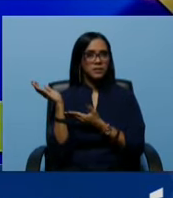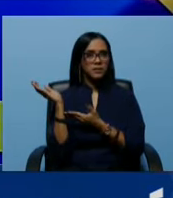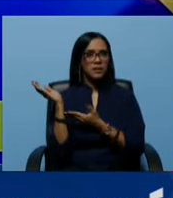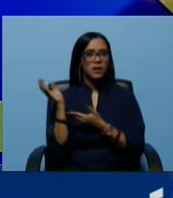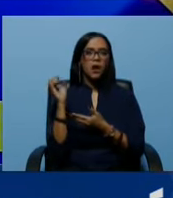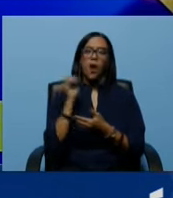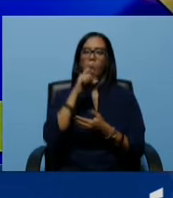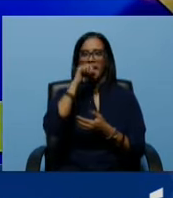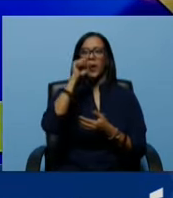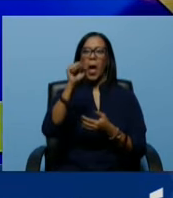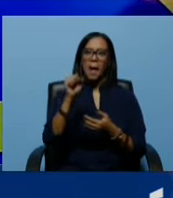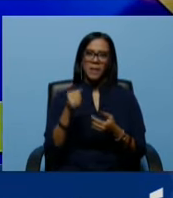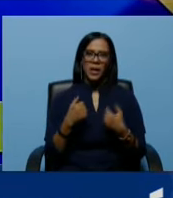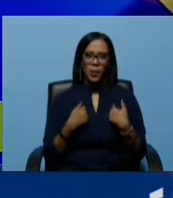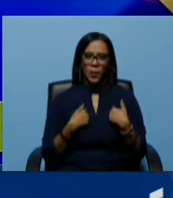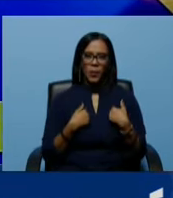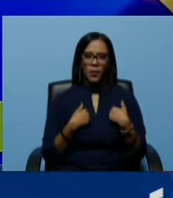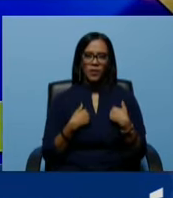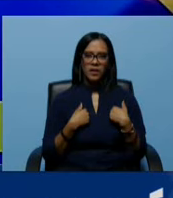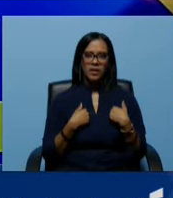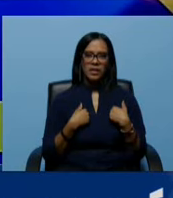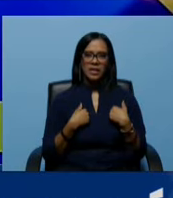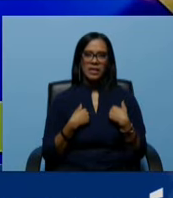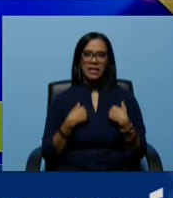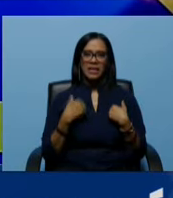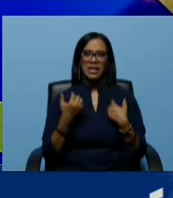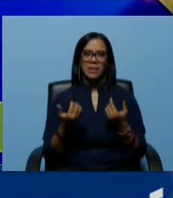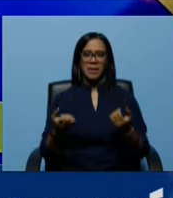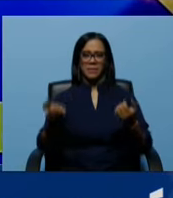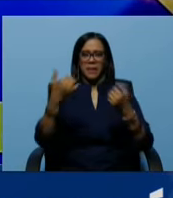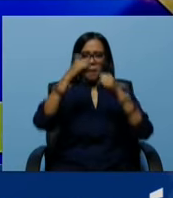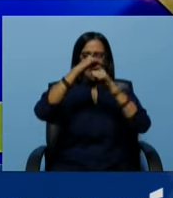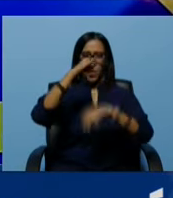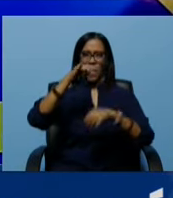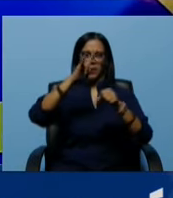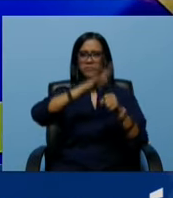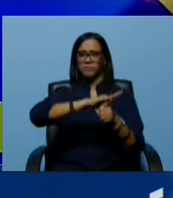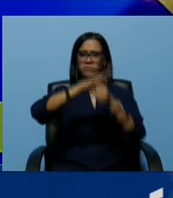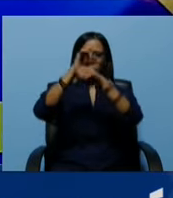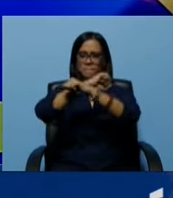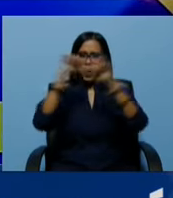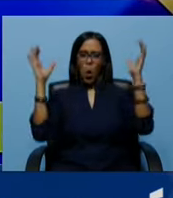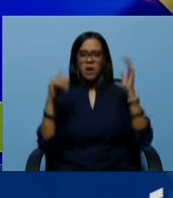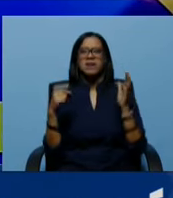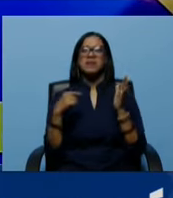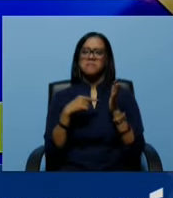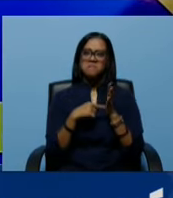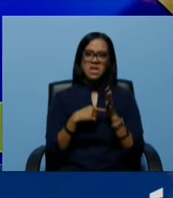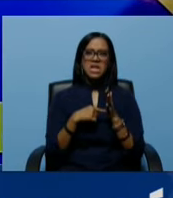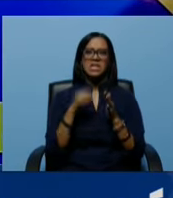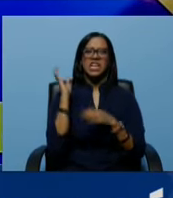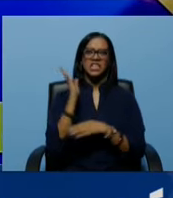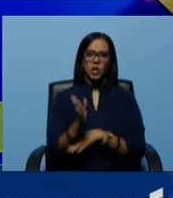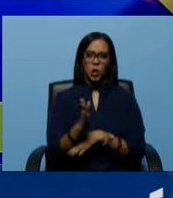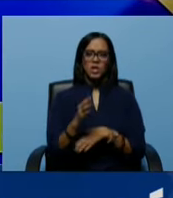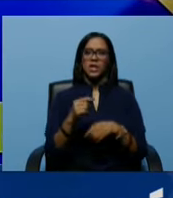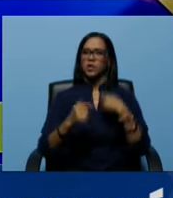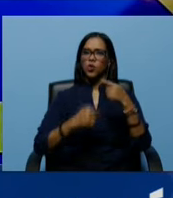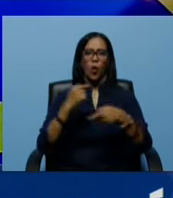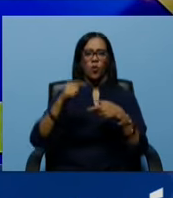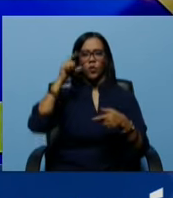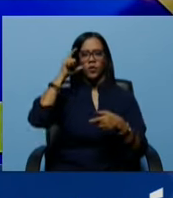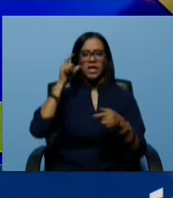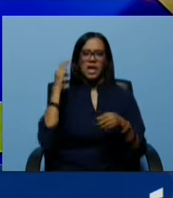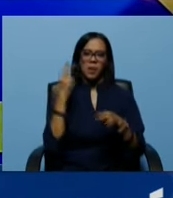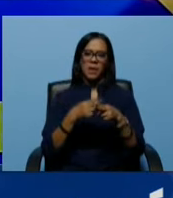o Nicolás Maduro, que le han lanzado misiles, drones, mil sanciones, lo amenazan todos los días en el